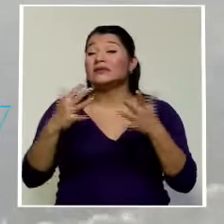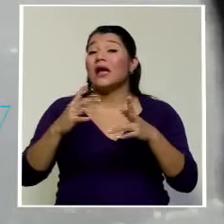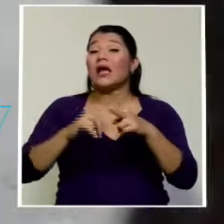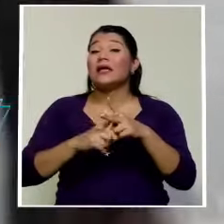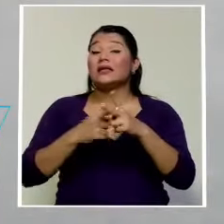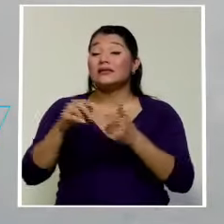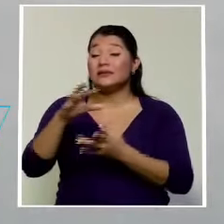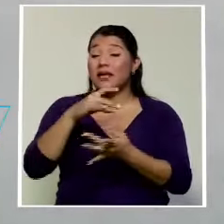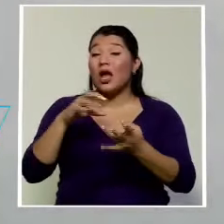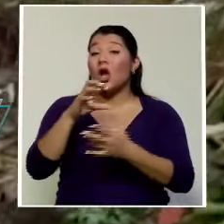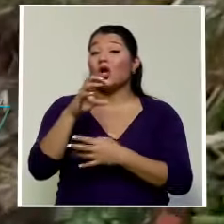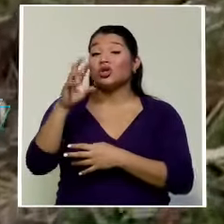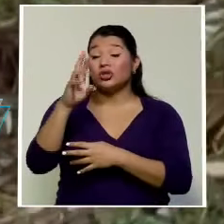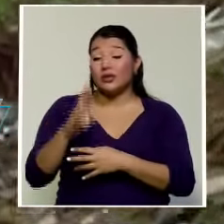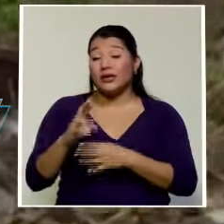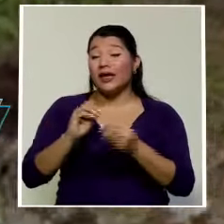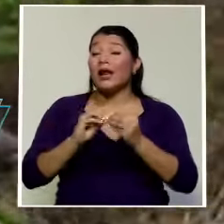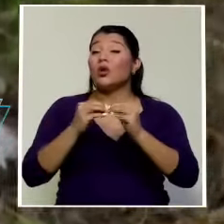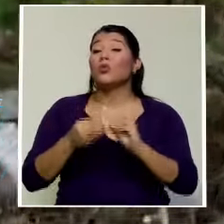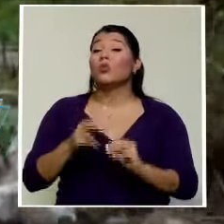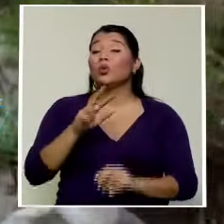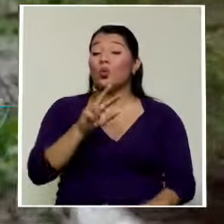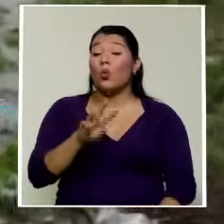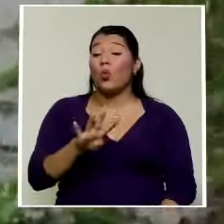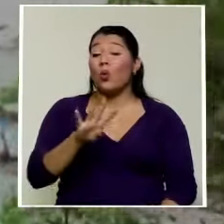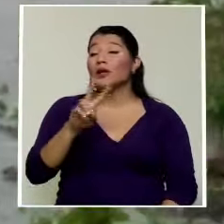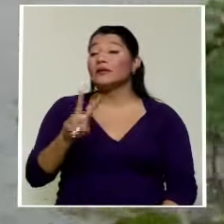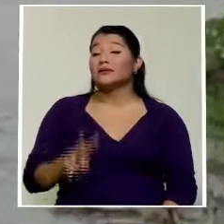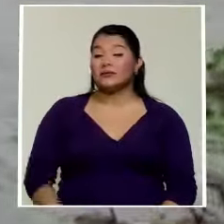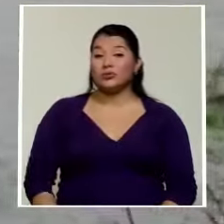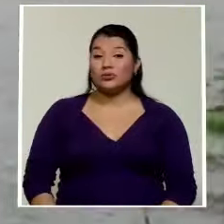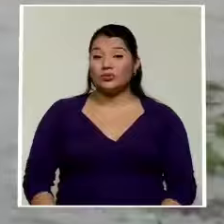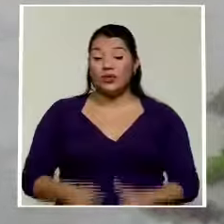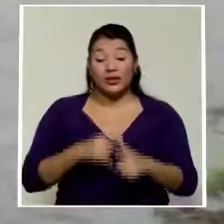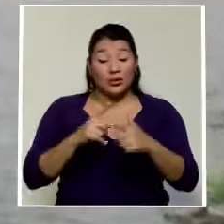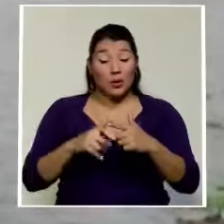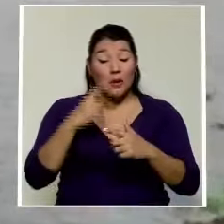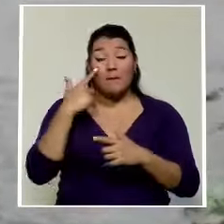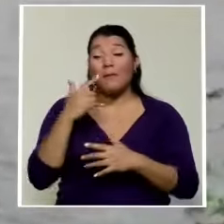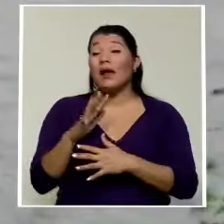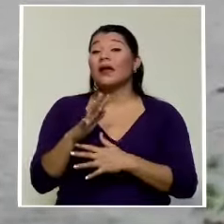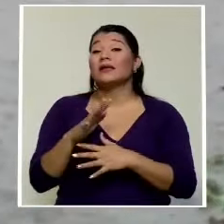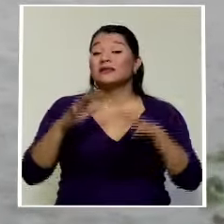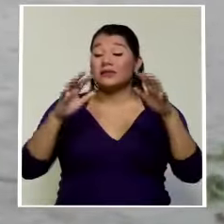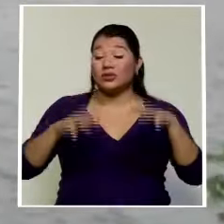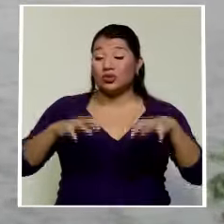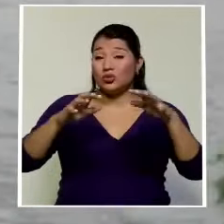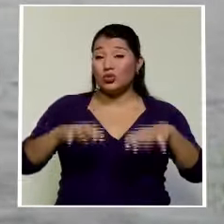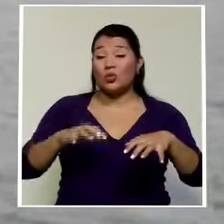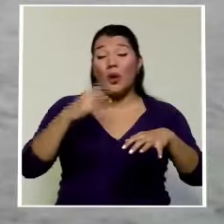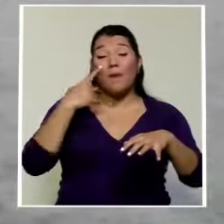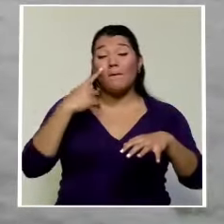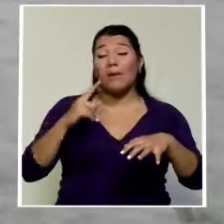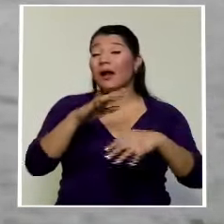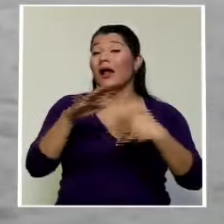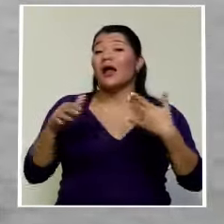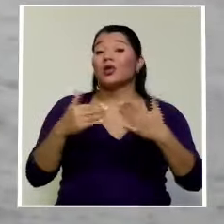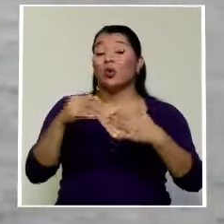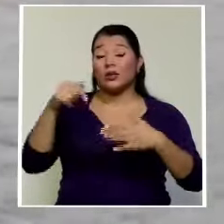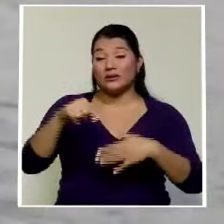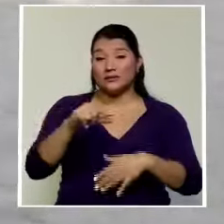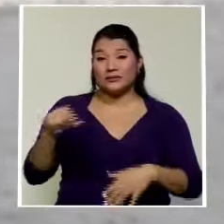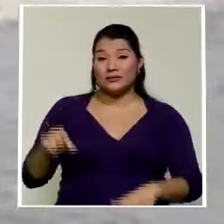al país la onda tropical número 42, por lo que se prevén lluvias para lo que resta de la